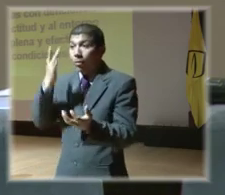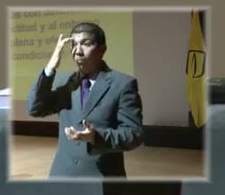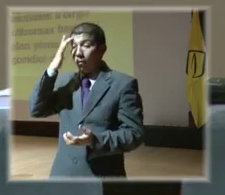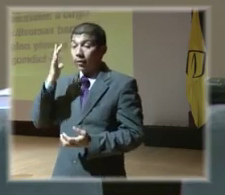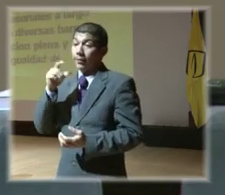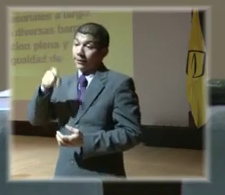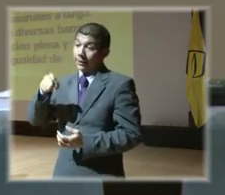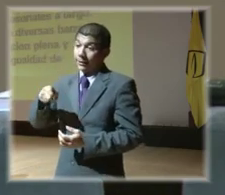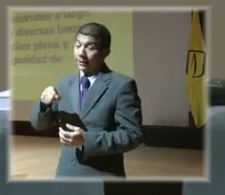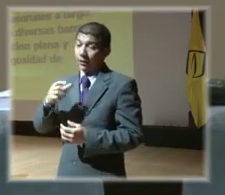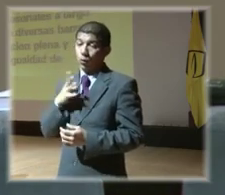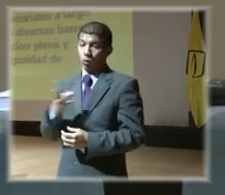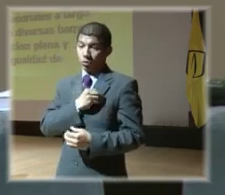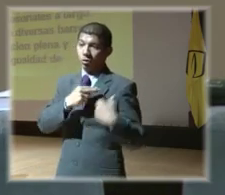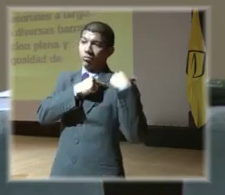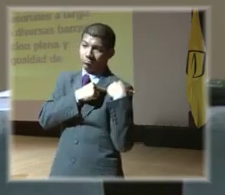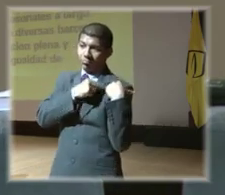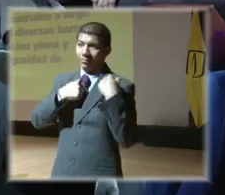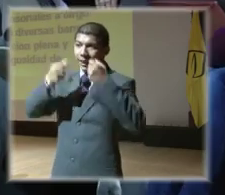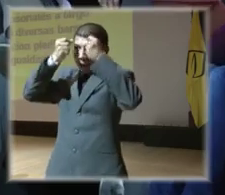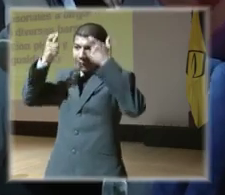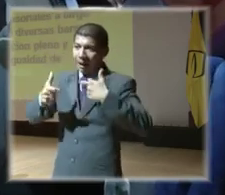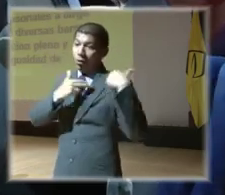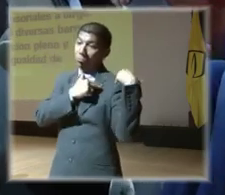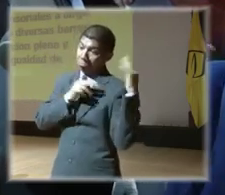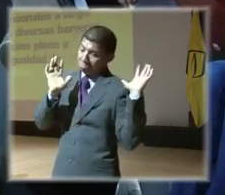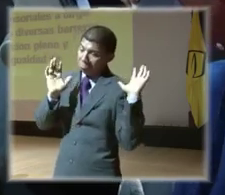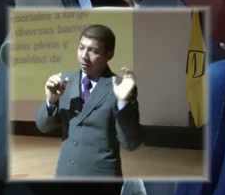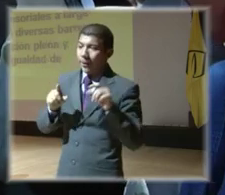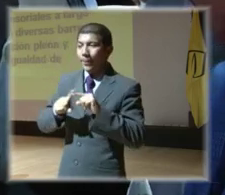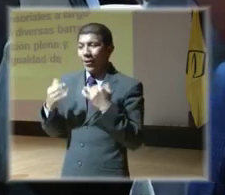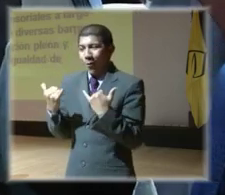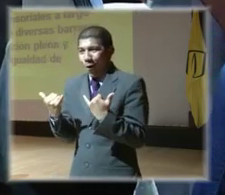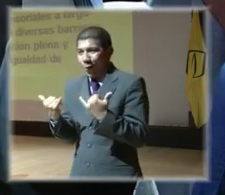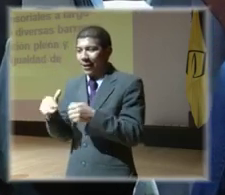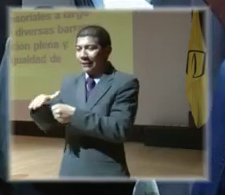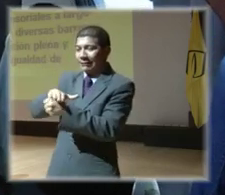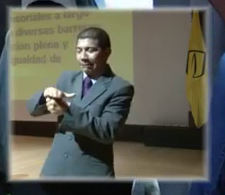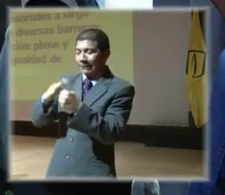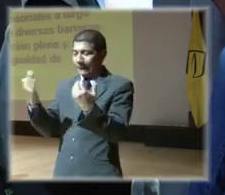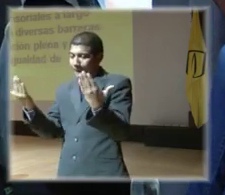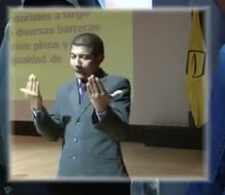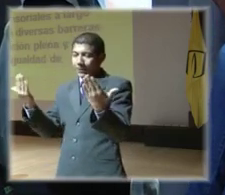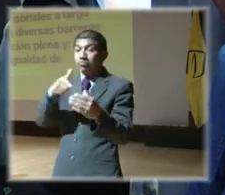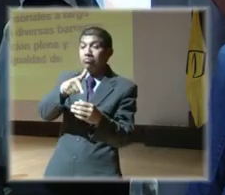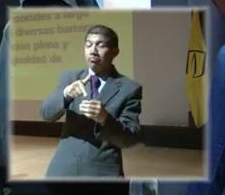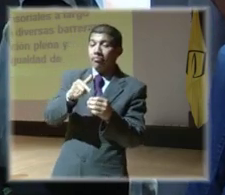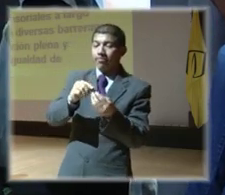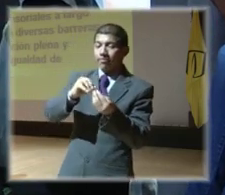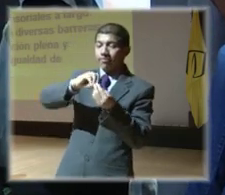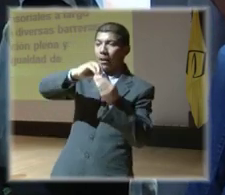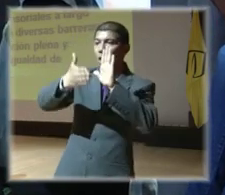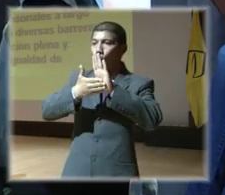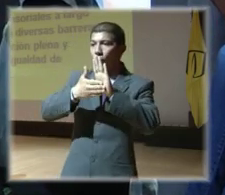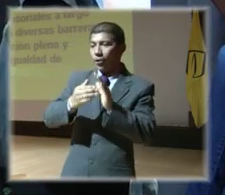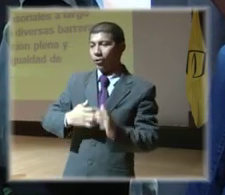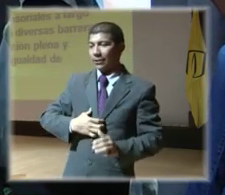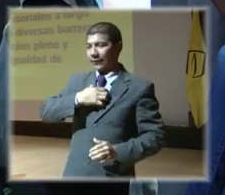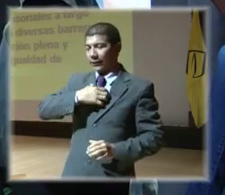responsabilidad de parte nuestra. Entonces, estamos en este momento, de manera paralela a la reforma del Código Civil, trabajando en un protocolo